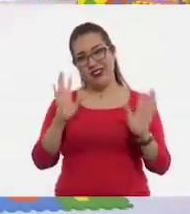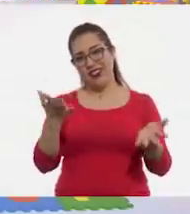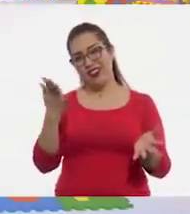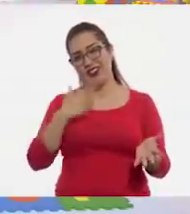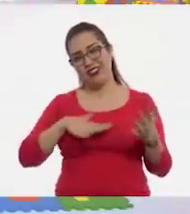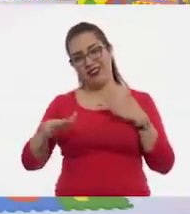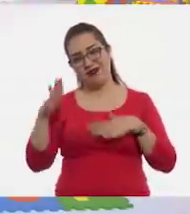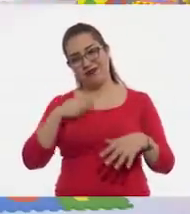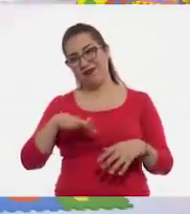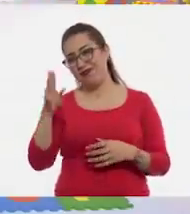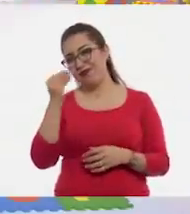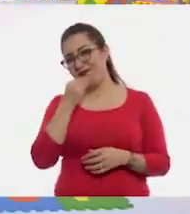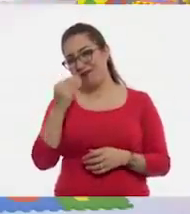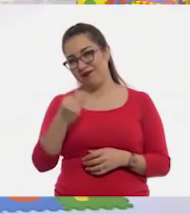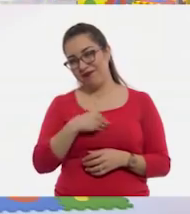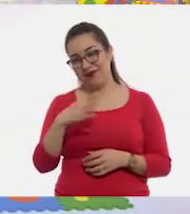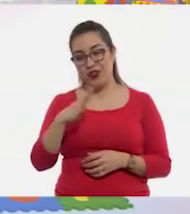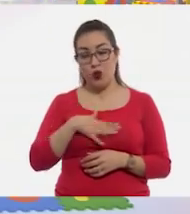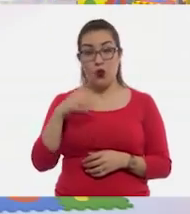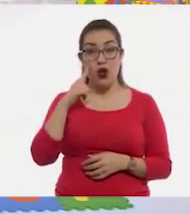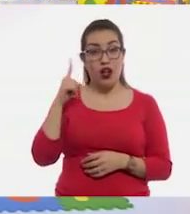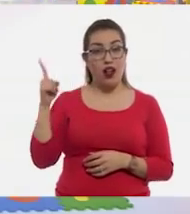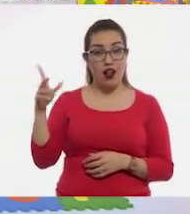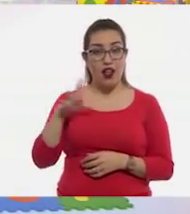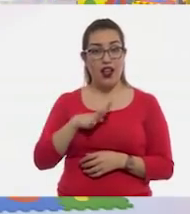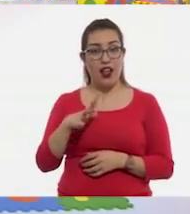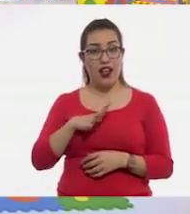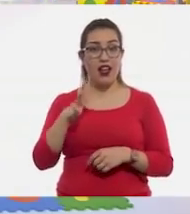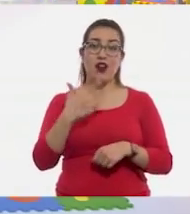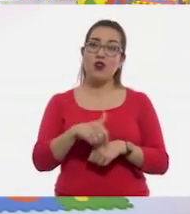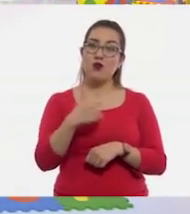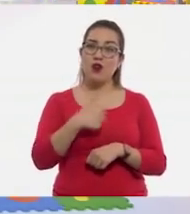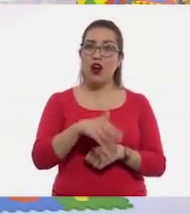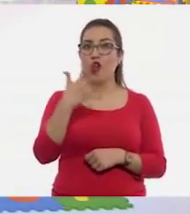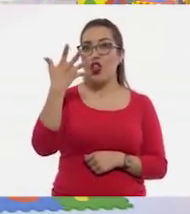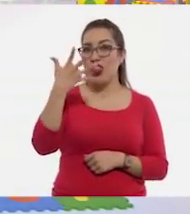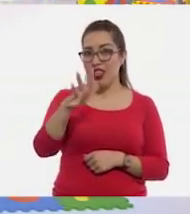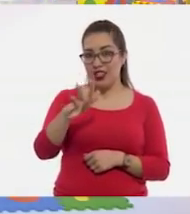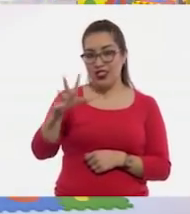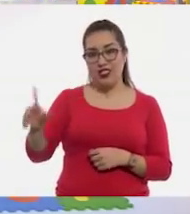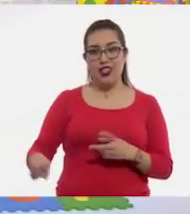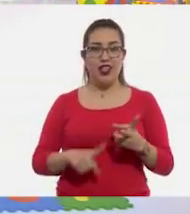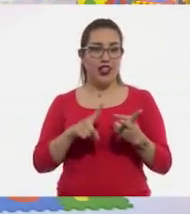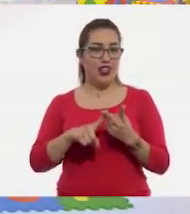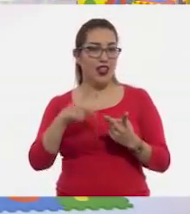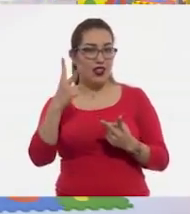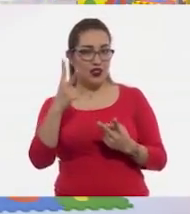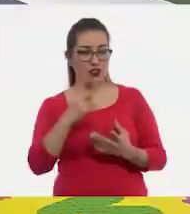bien, tenemos entonces el 10 y el 2.